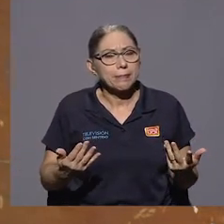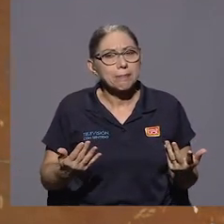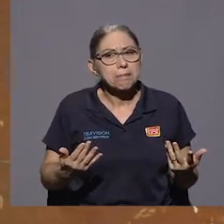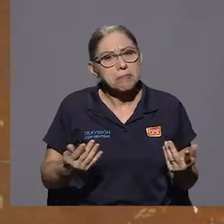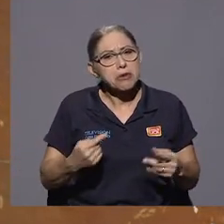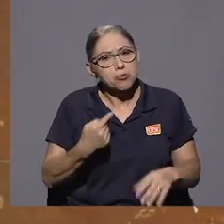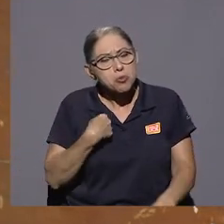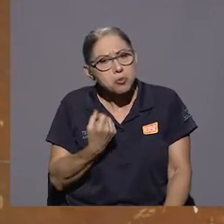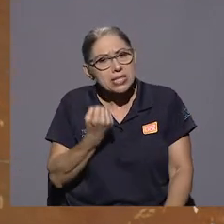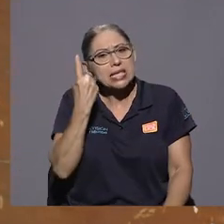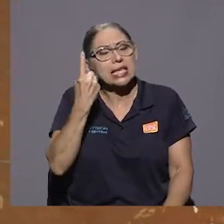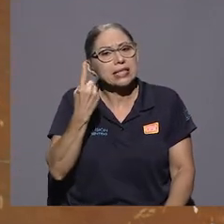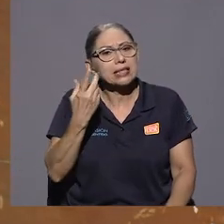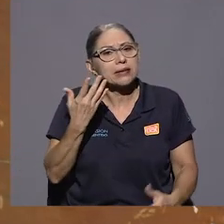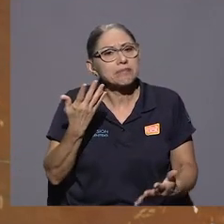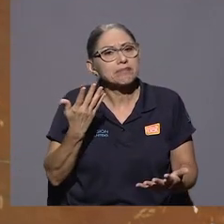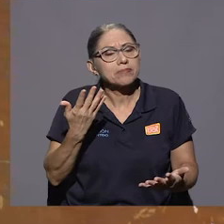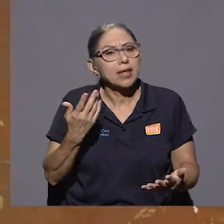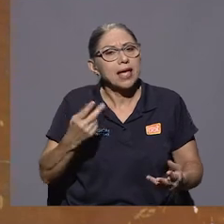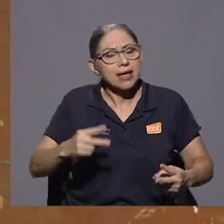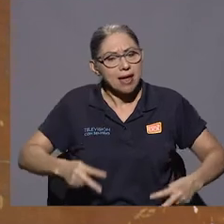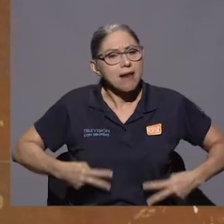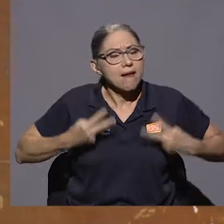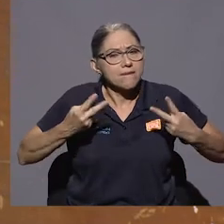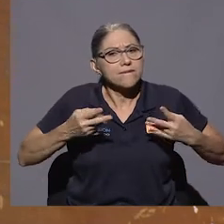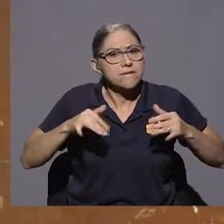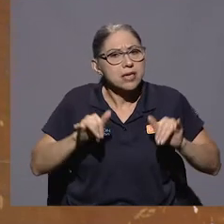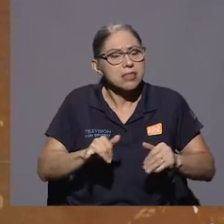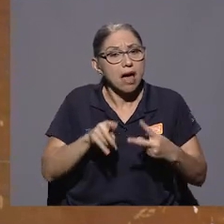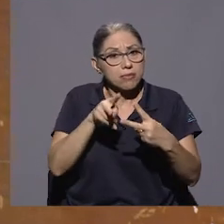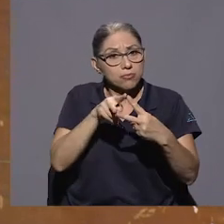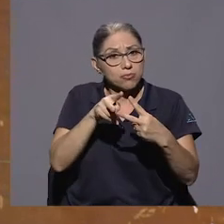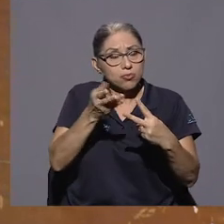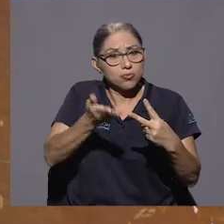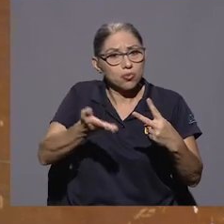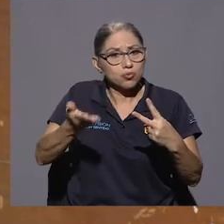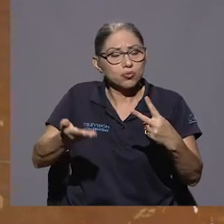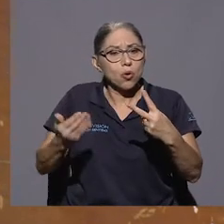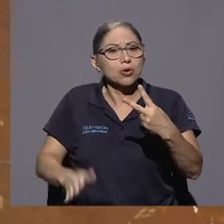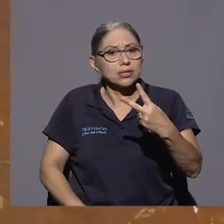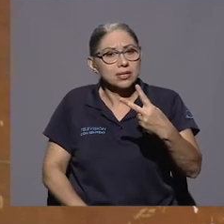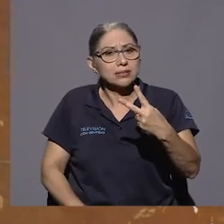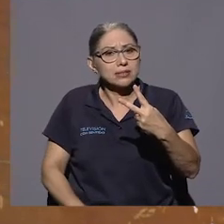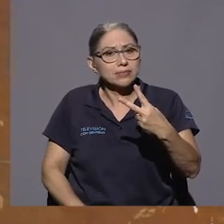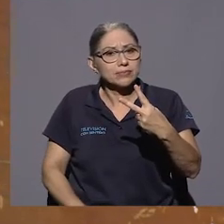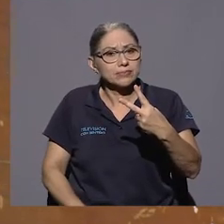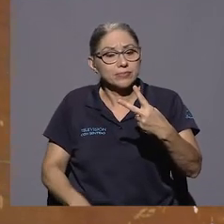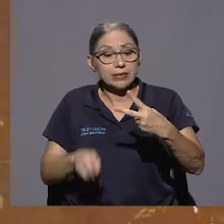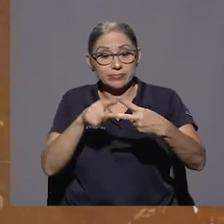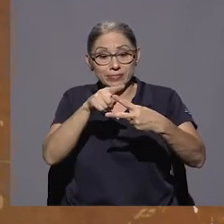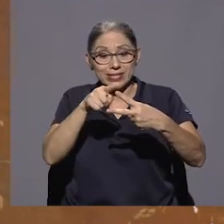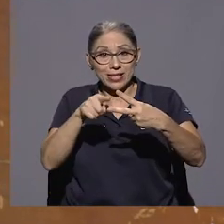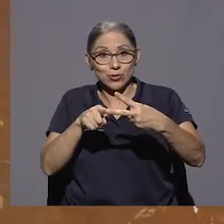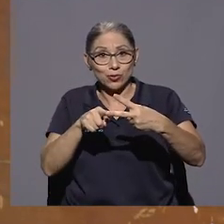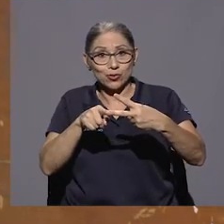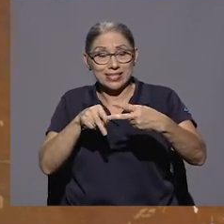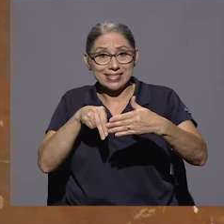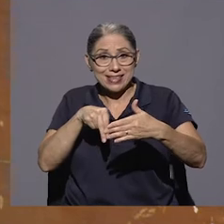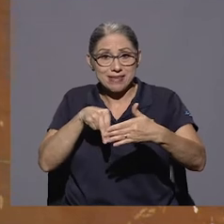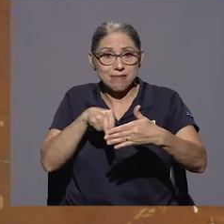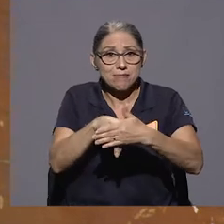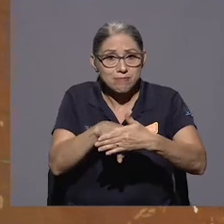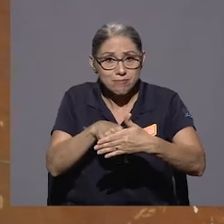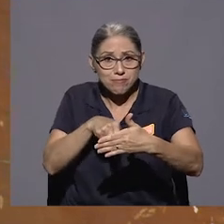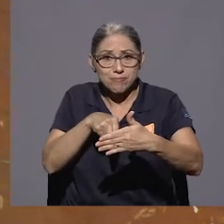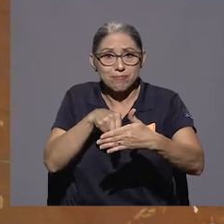Pero uno entiende que en la vida hay dos cosas que te impiden ser o